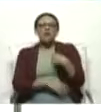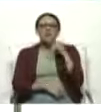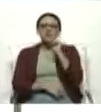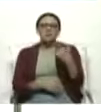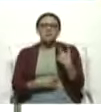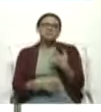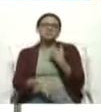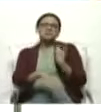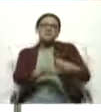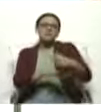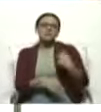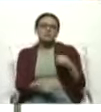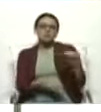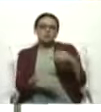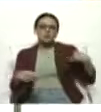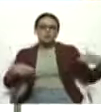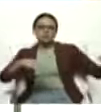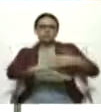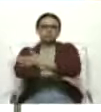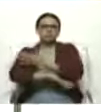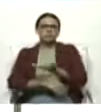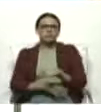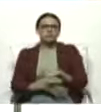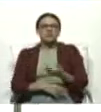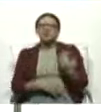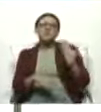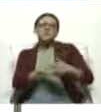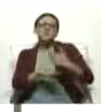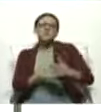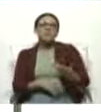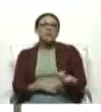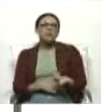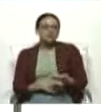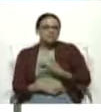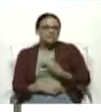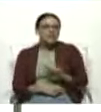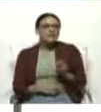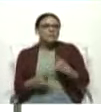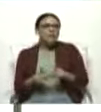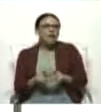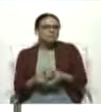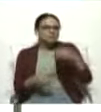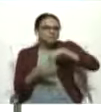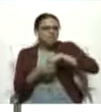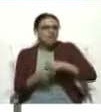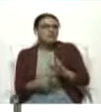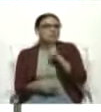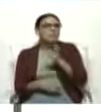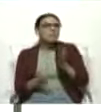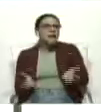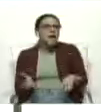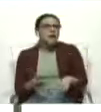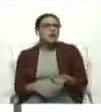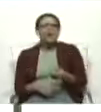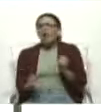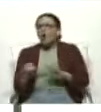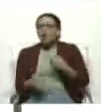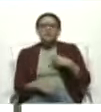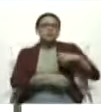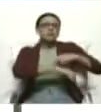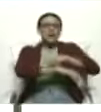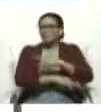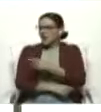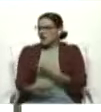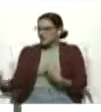arrollarlos y matarlos solo por el hecho de gozar con eso. Otros porque les ladró, les maulló,